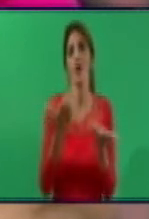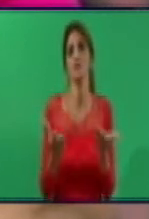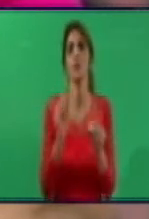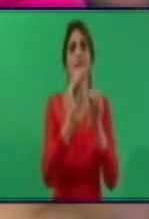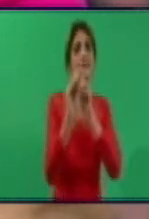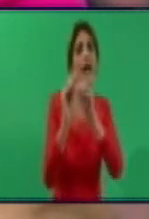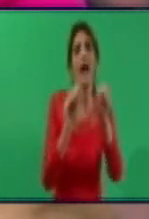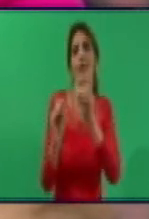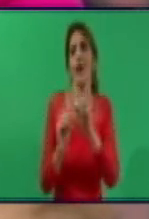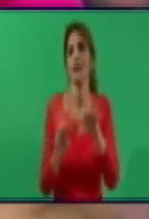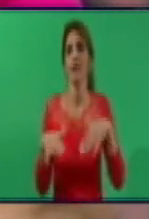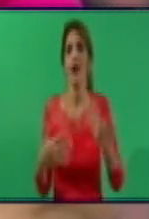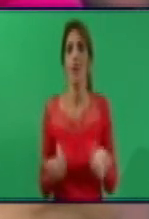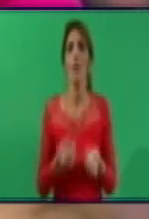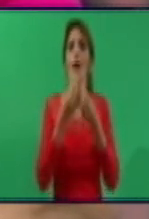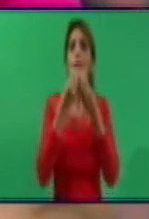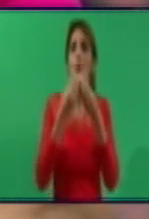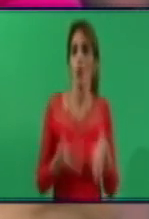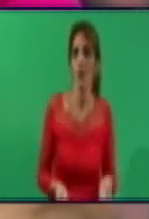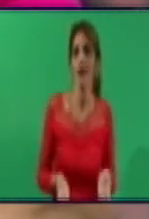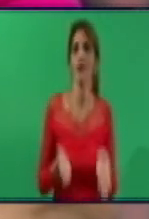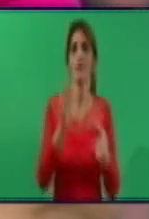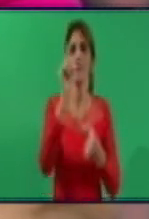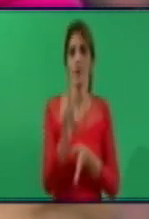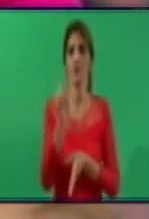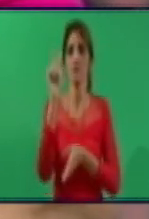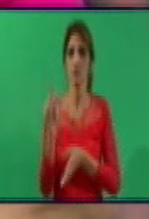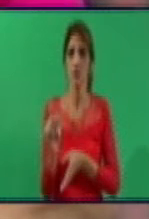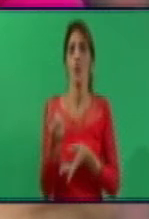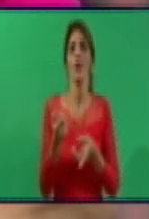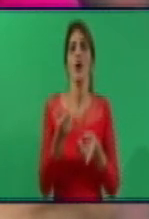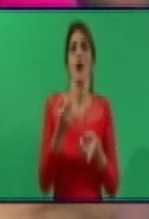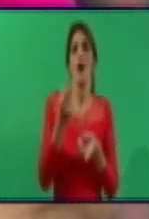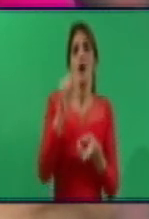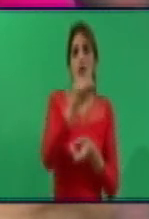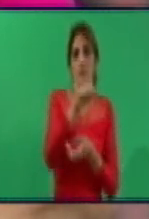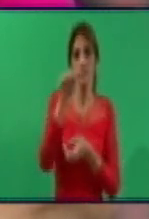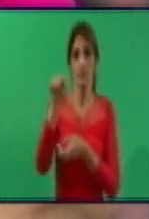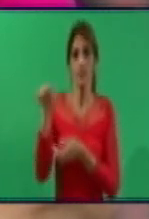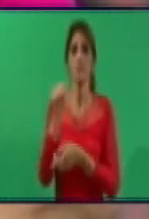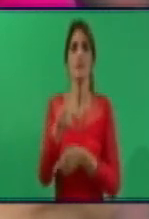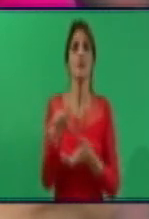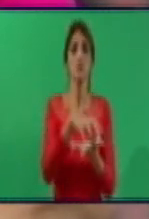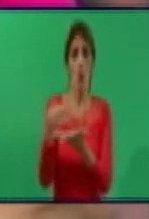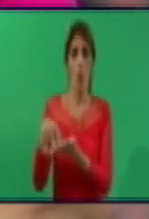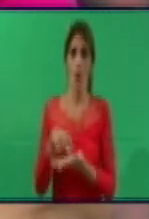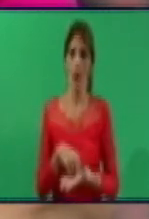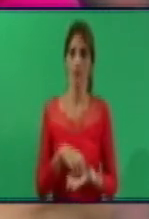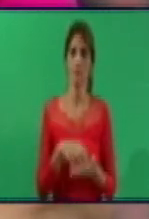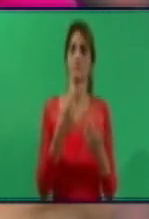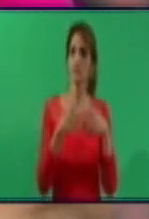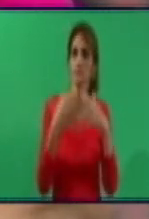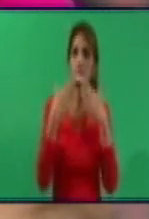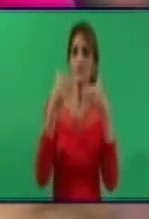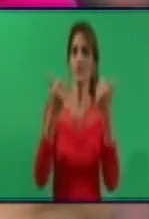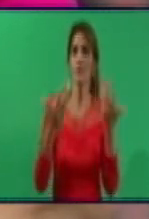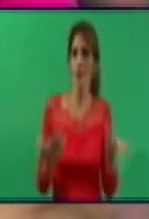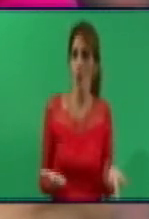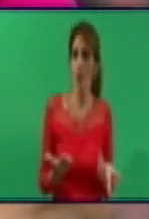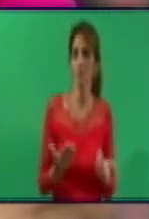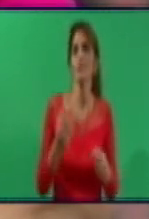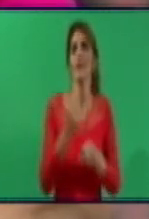adaptado para hacer en estos momentos función de hospitales. Pero es preferible pasar unos días en un centro, pasar un poquito de